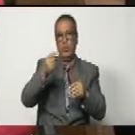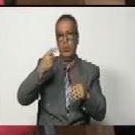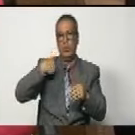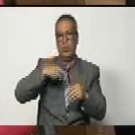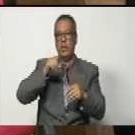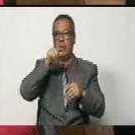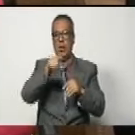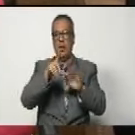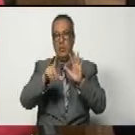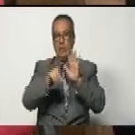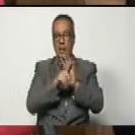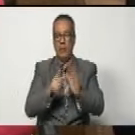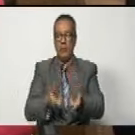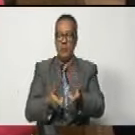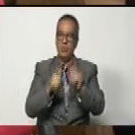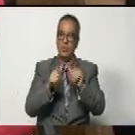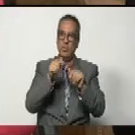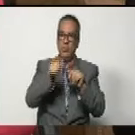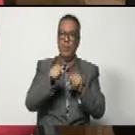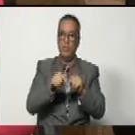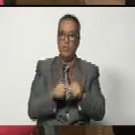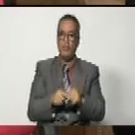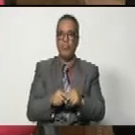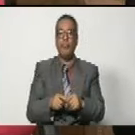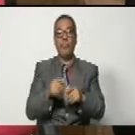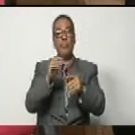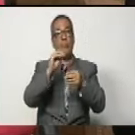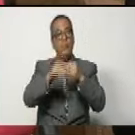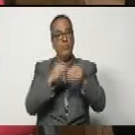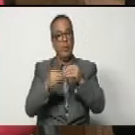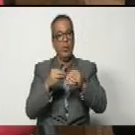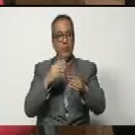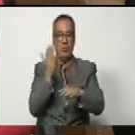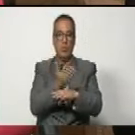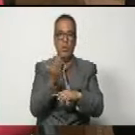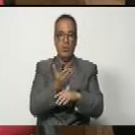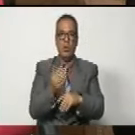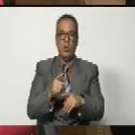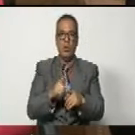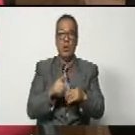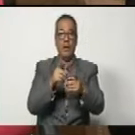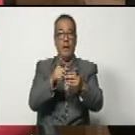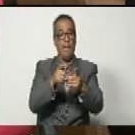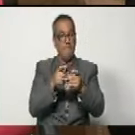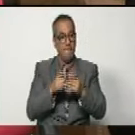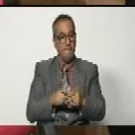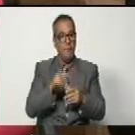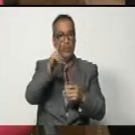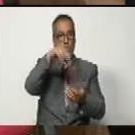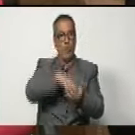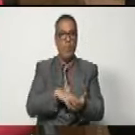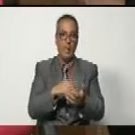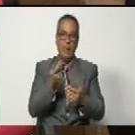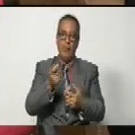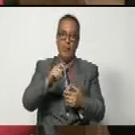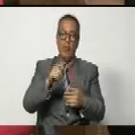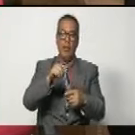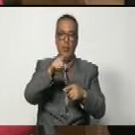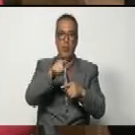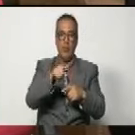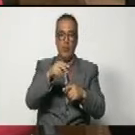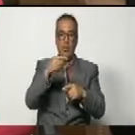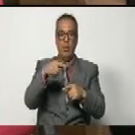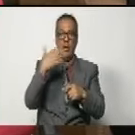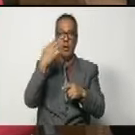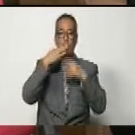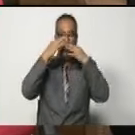con lo dispuesto en el permiso otorgado por la autoridad competente serán sancionados con una multa de 2000 veces el tipo de